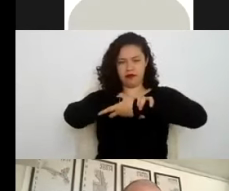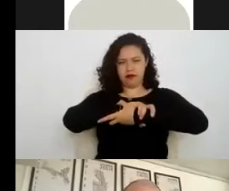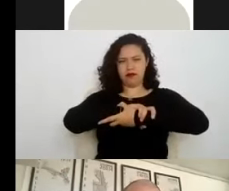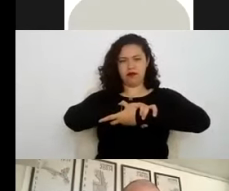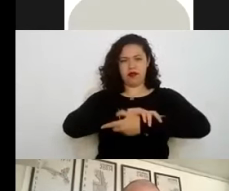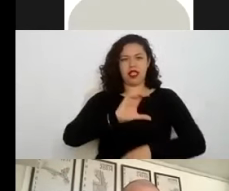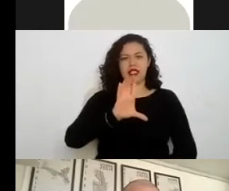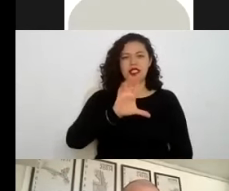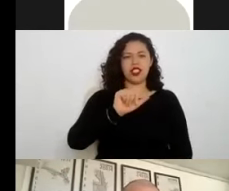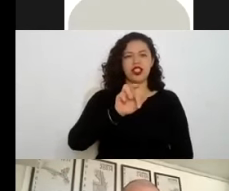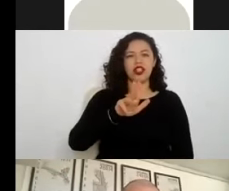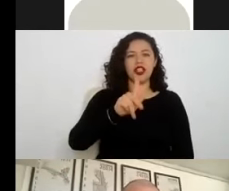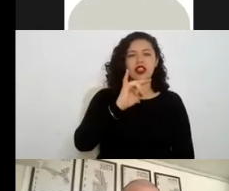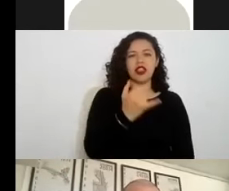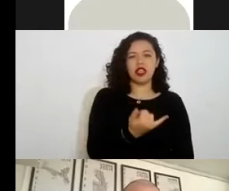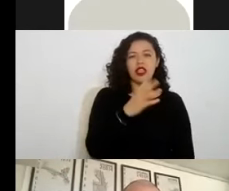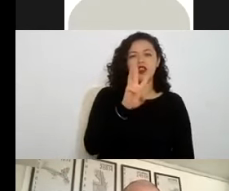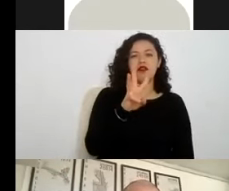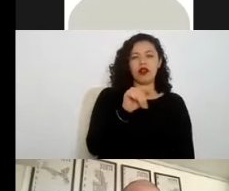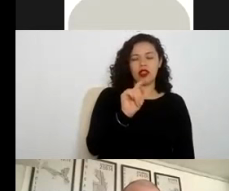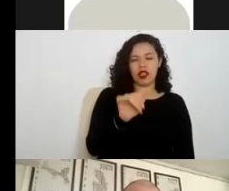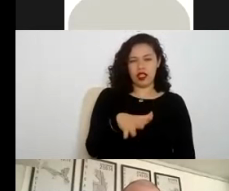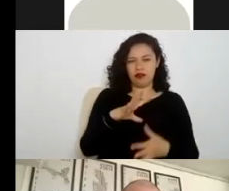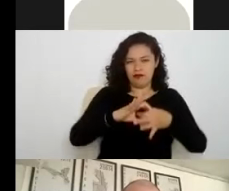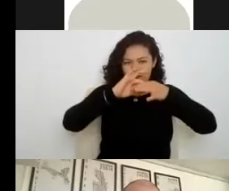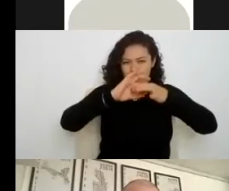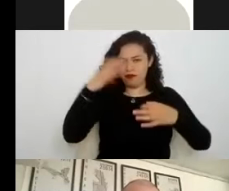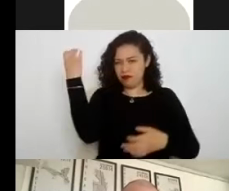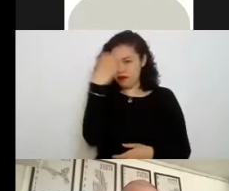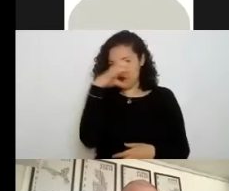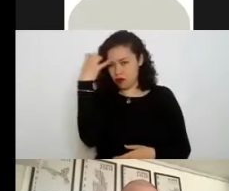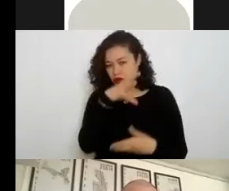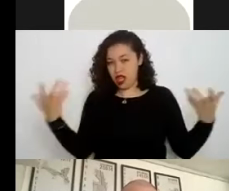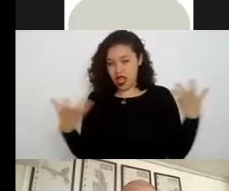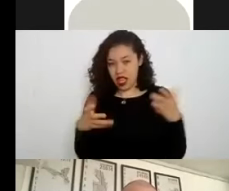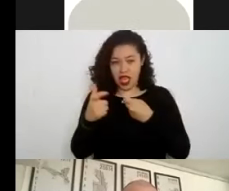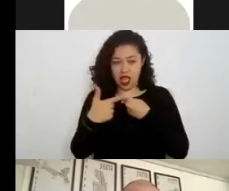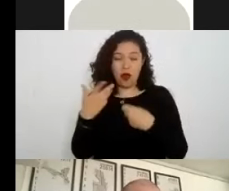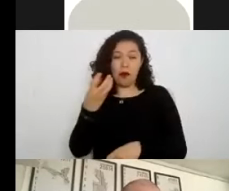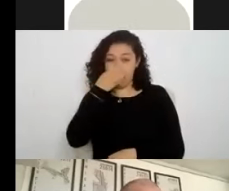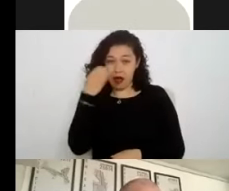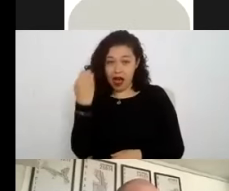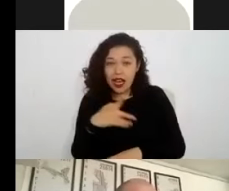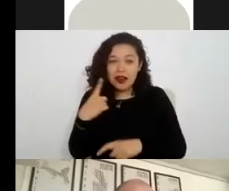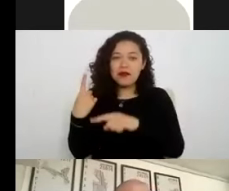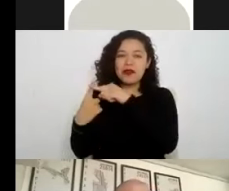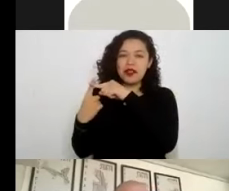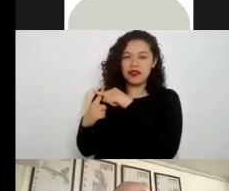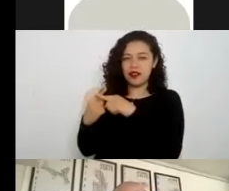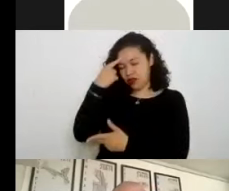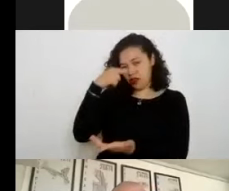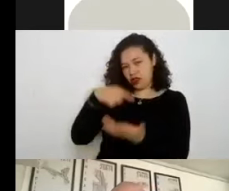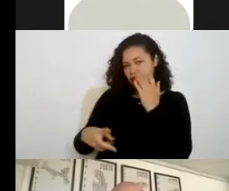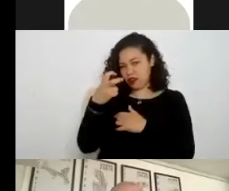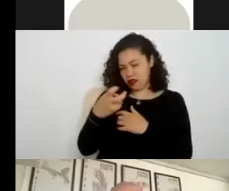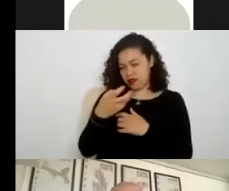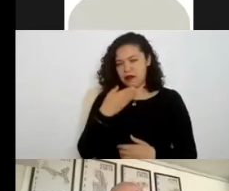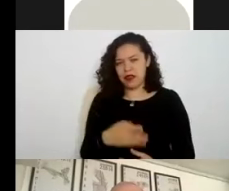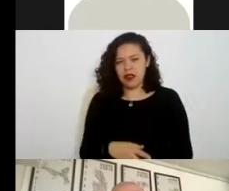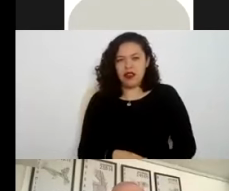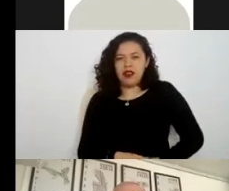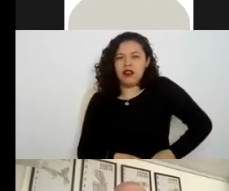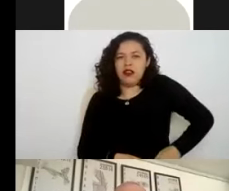unas alianzas increíbles con fotógrafos que generan un contenido padre, positivo. Creo que también esa es otra. Tenemos ya que cambiar